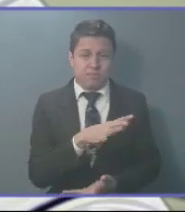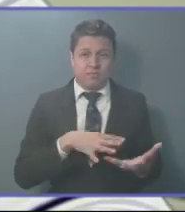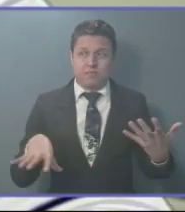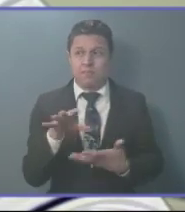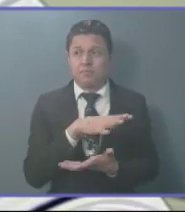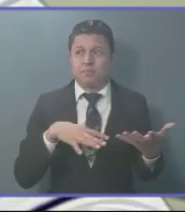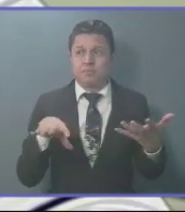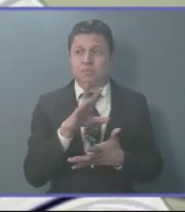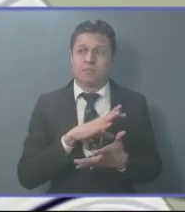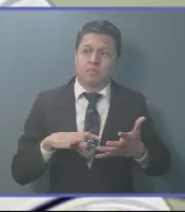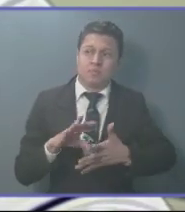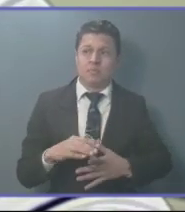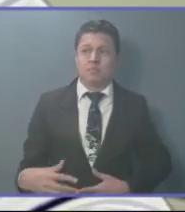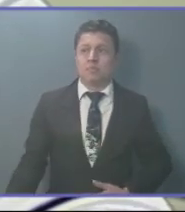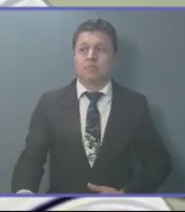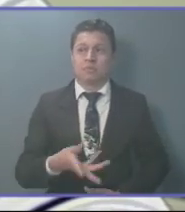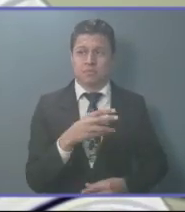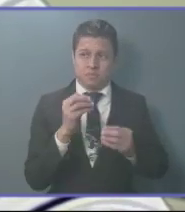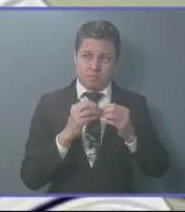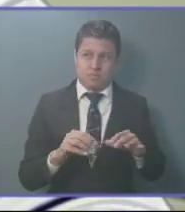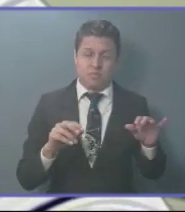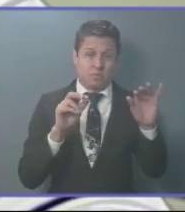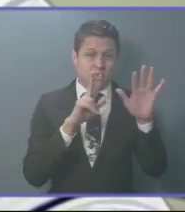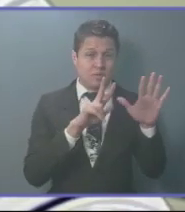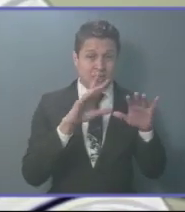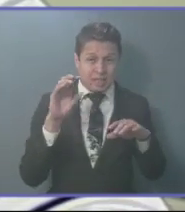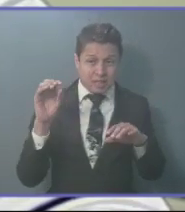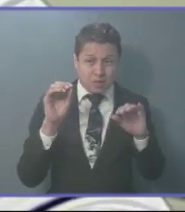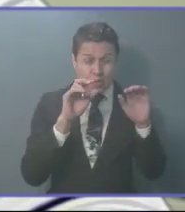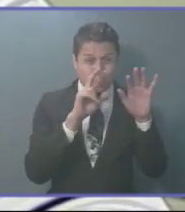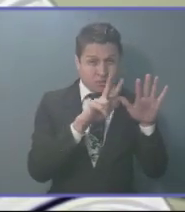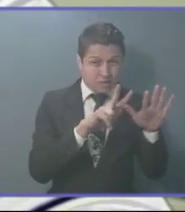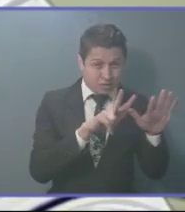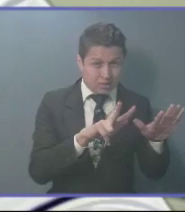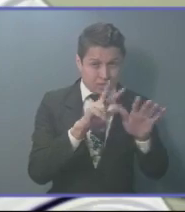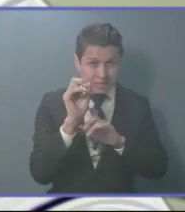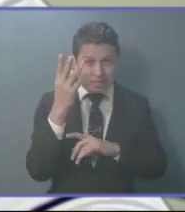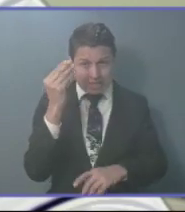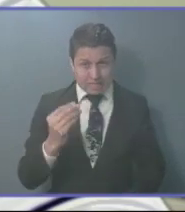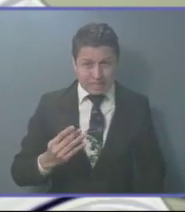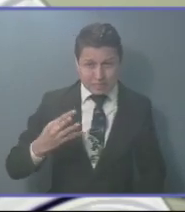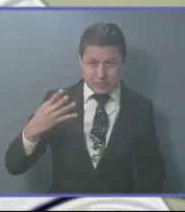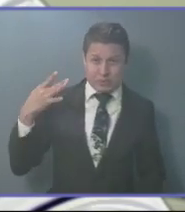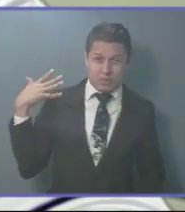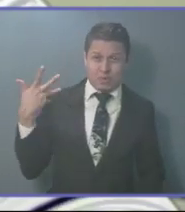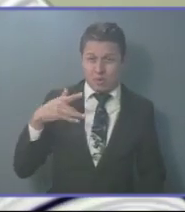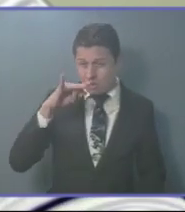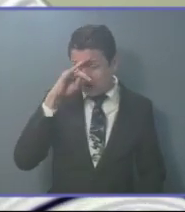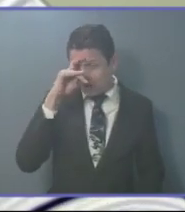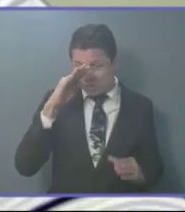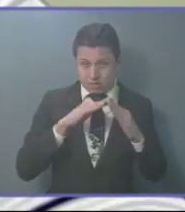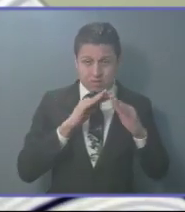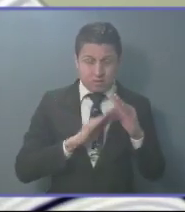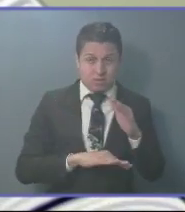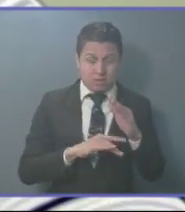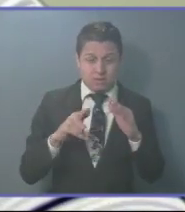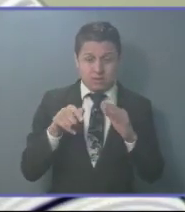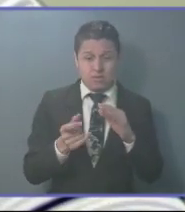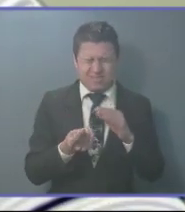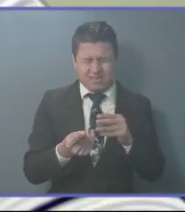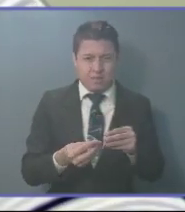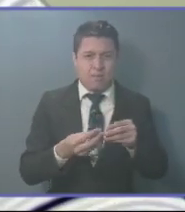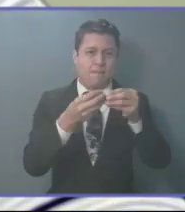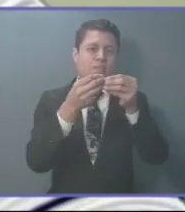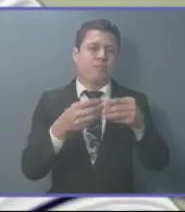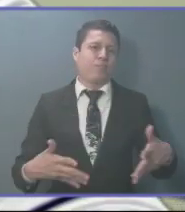y que perdamos los 80 días de cuarentena que la población salvadoreña ha realizado de una